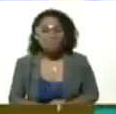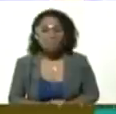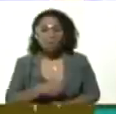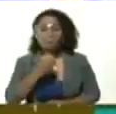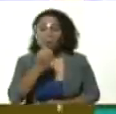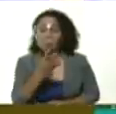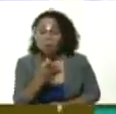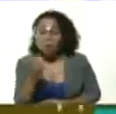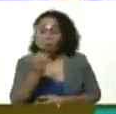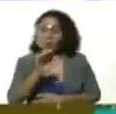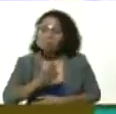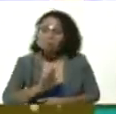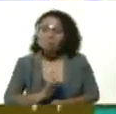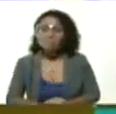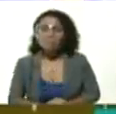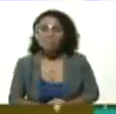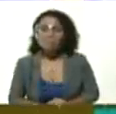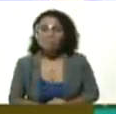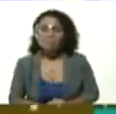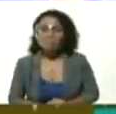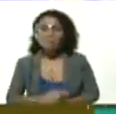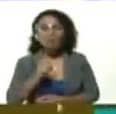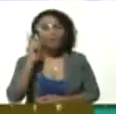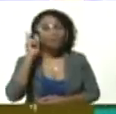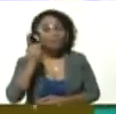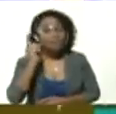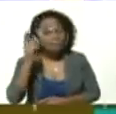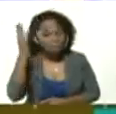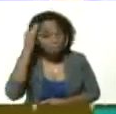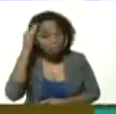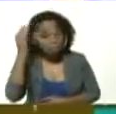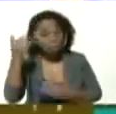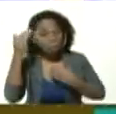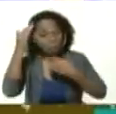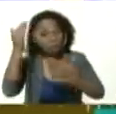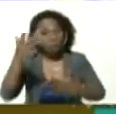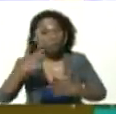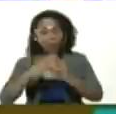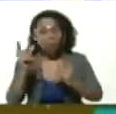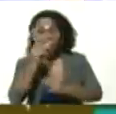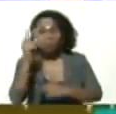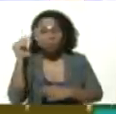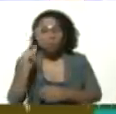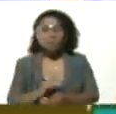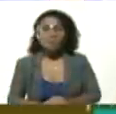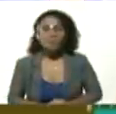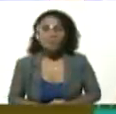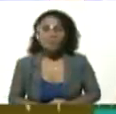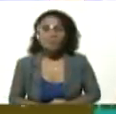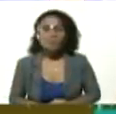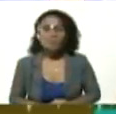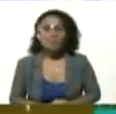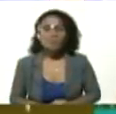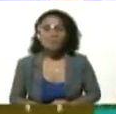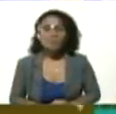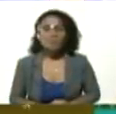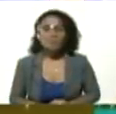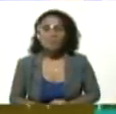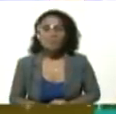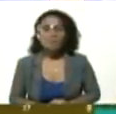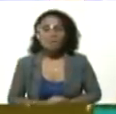buenas, ¿cómo está? Ya saben, mis saludos a todos y a todas. Les viene la